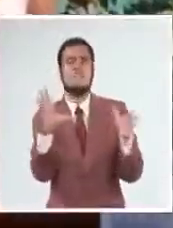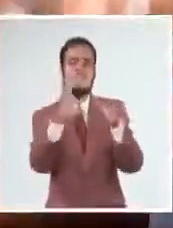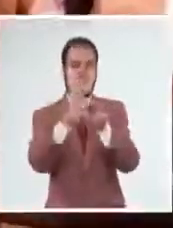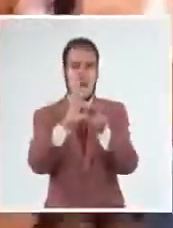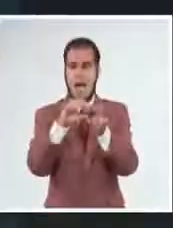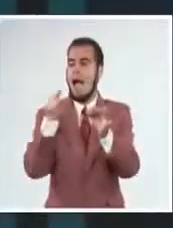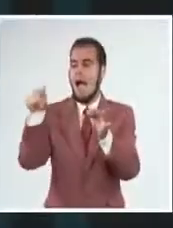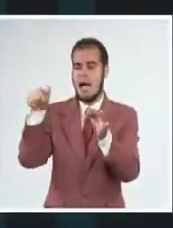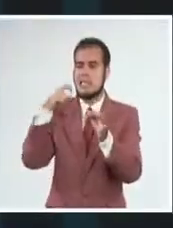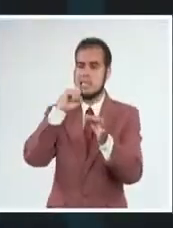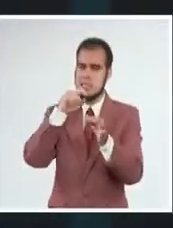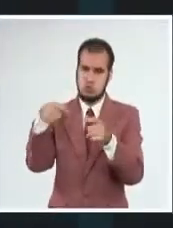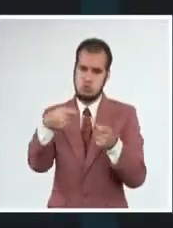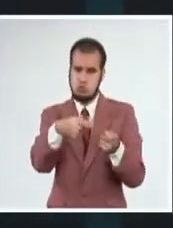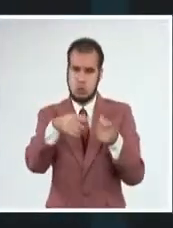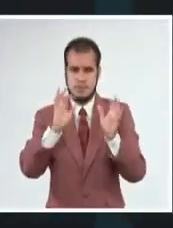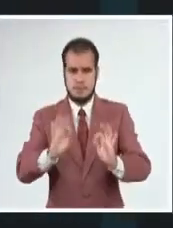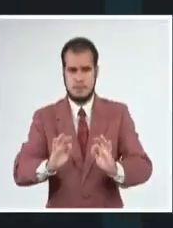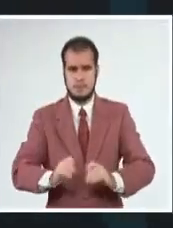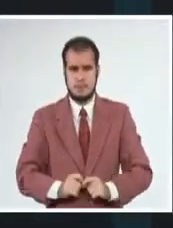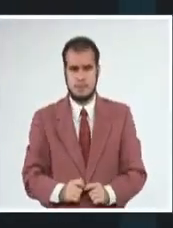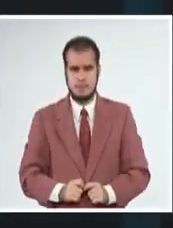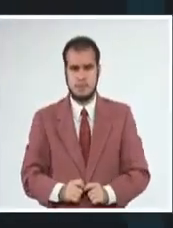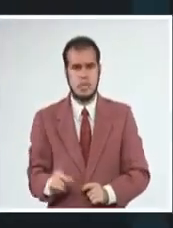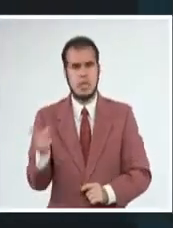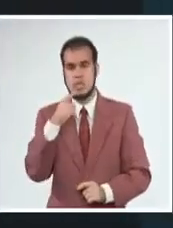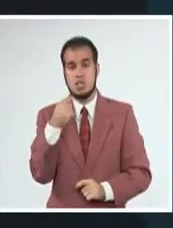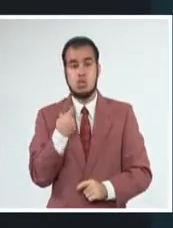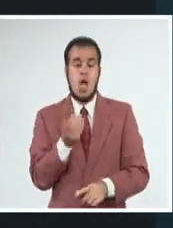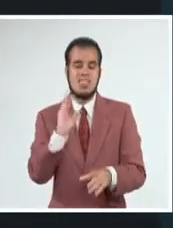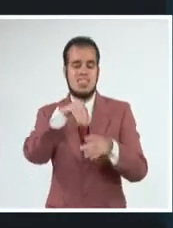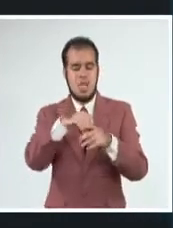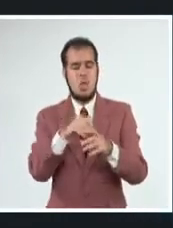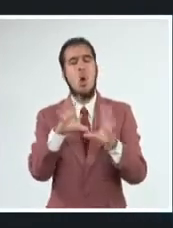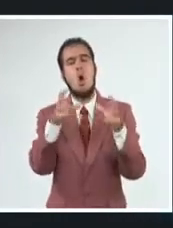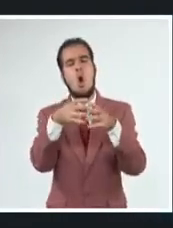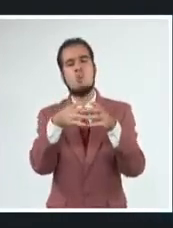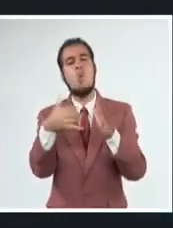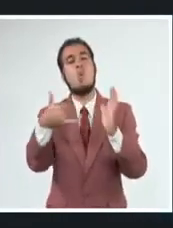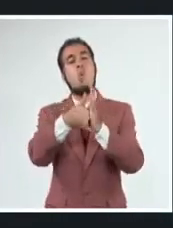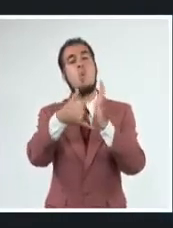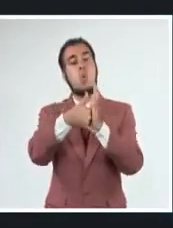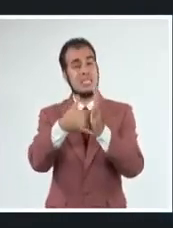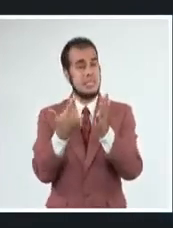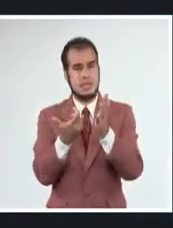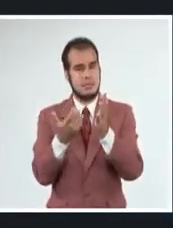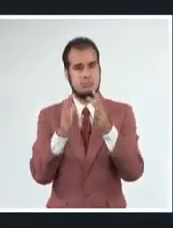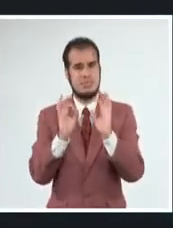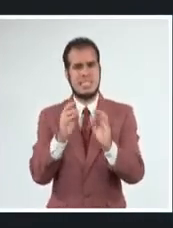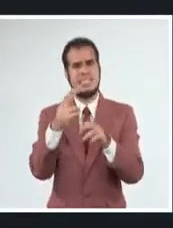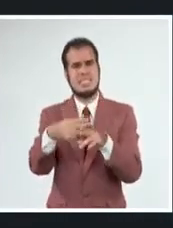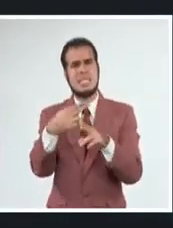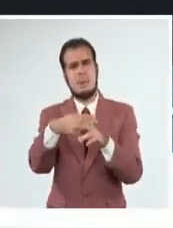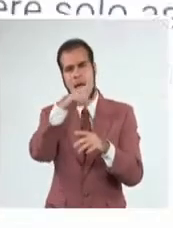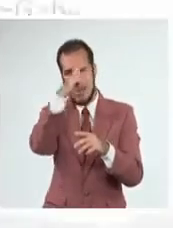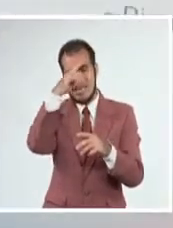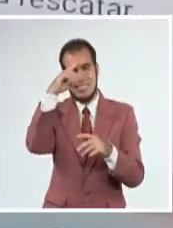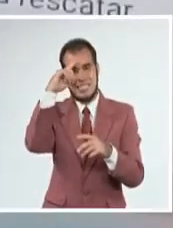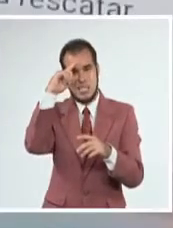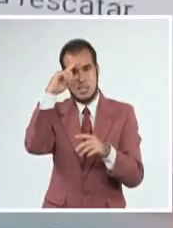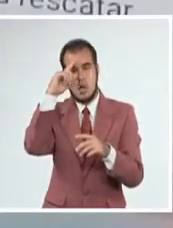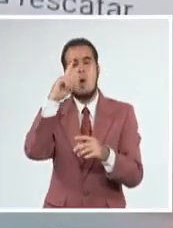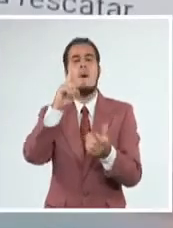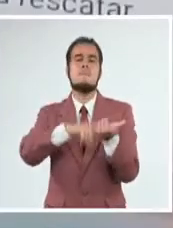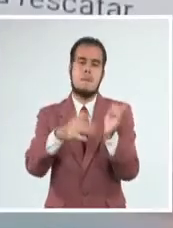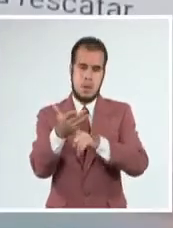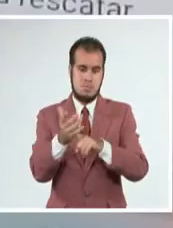en el exterior. Soy miembro de un grupo de WhatsApp llamado SOS Puerto Padre. En ese grupo se publican